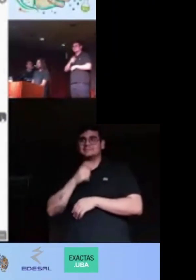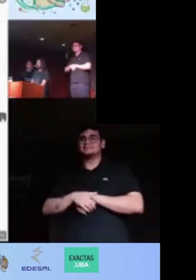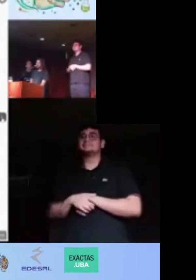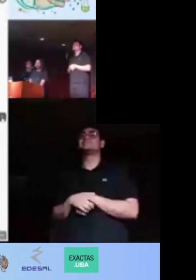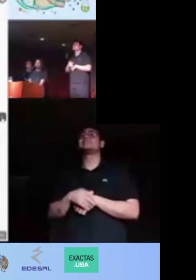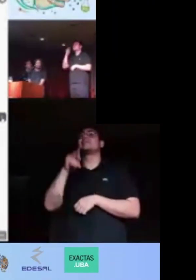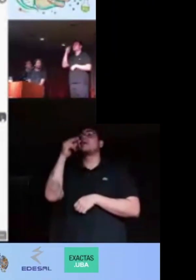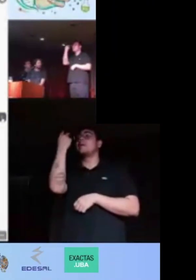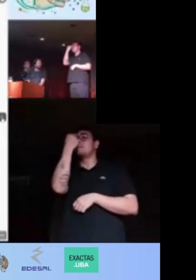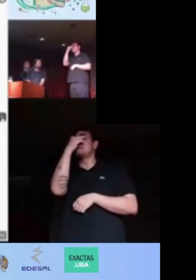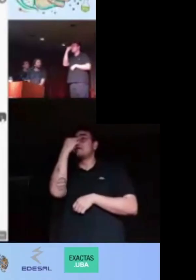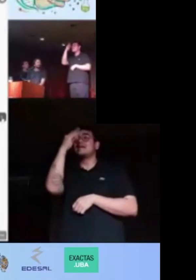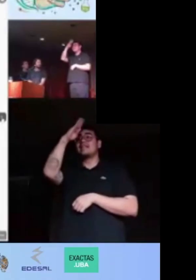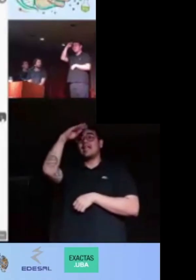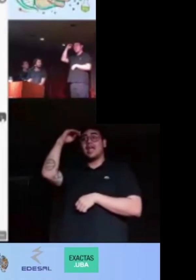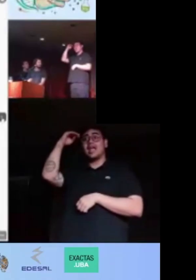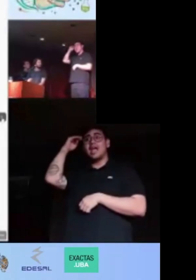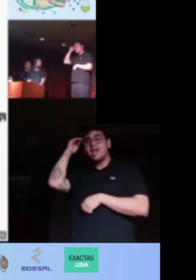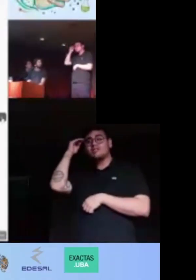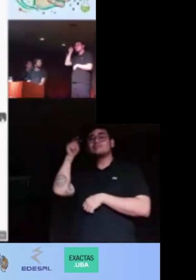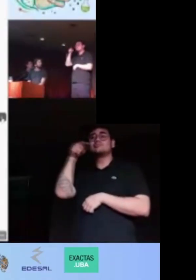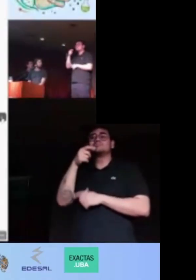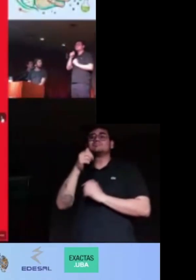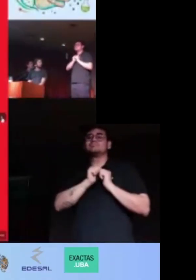por Aldo.